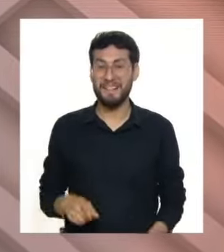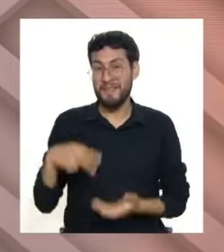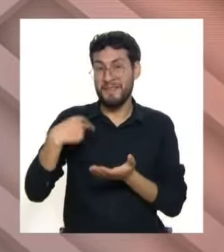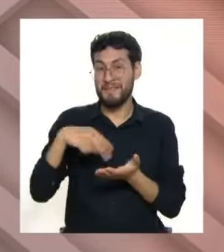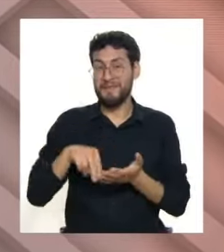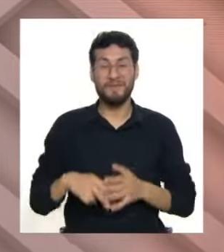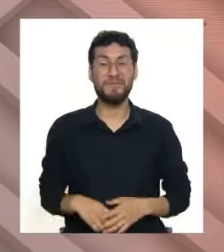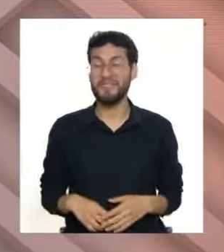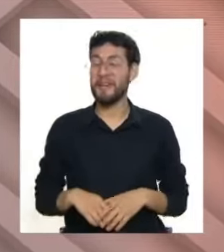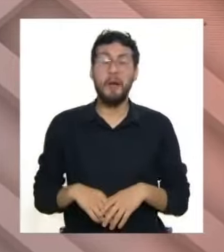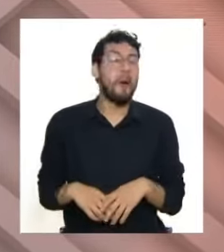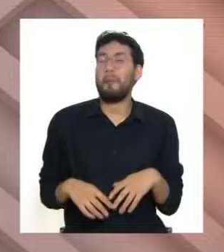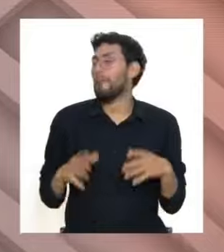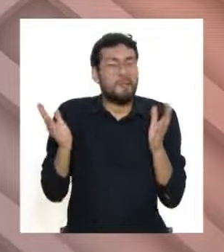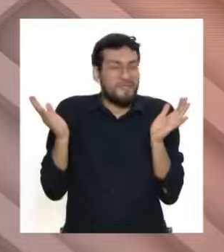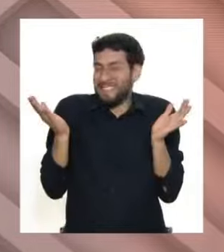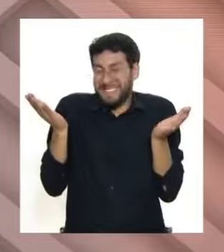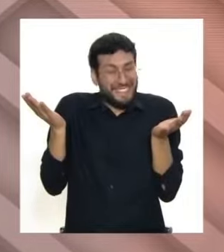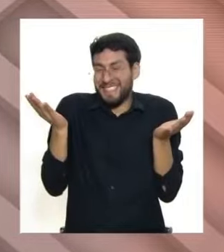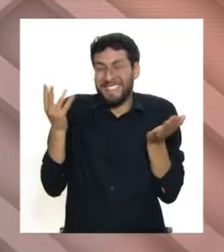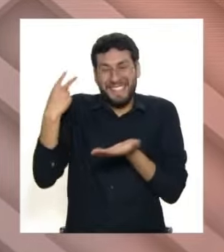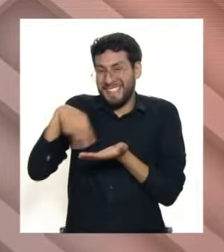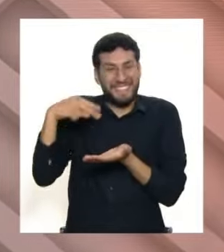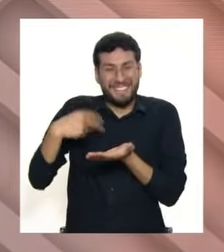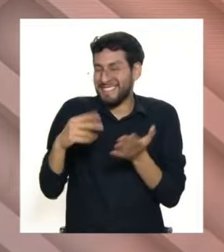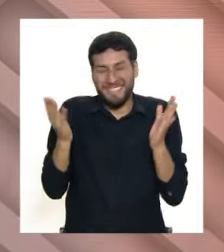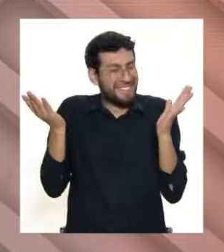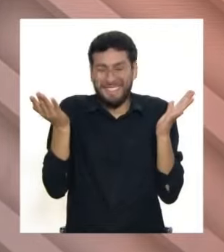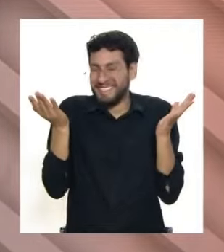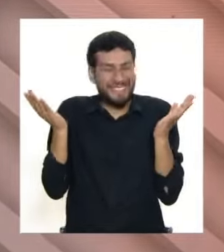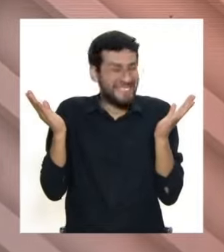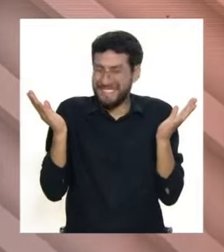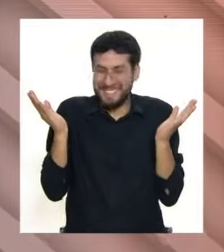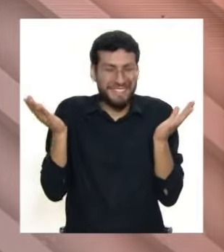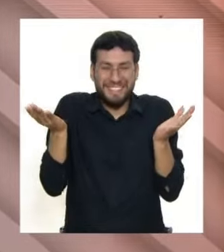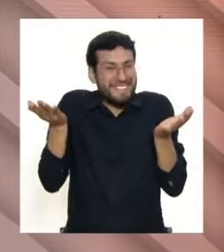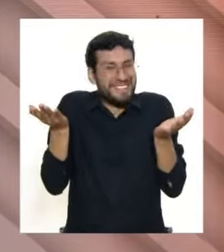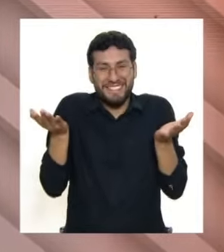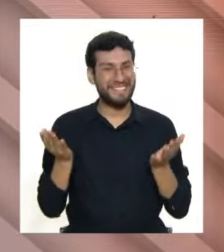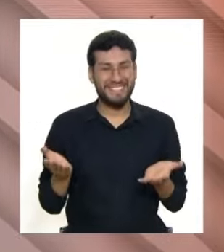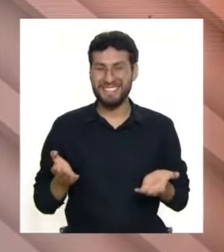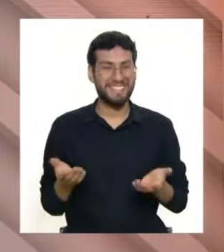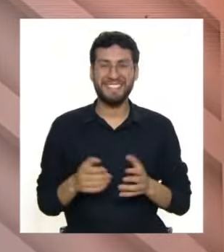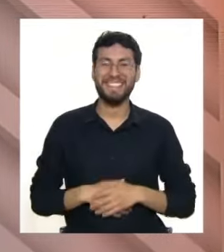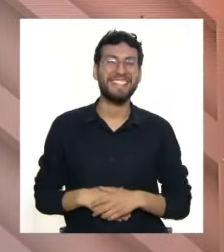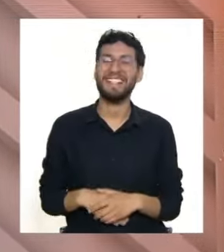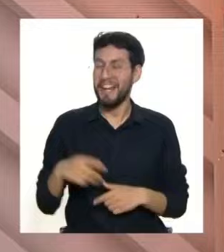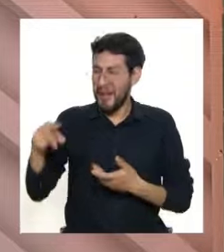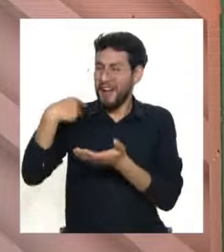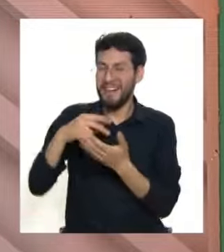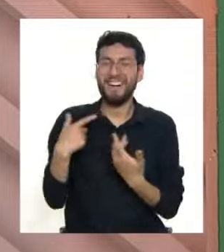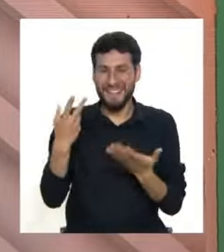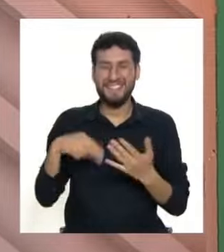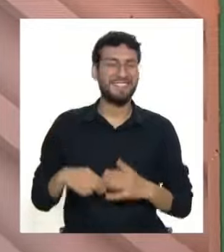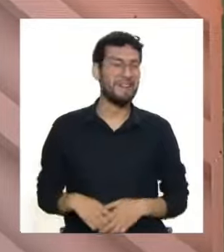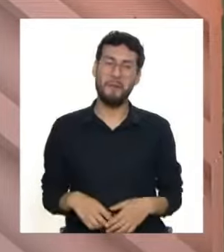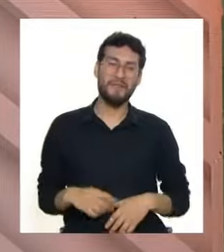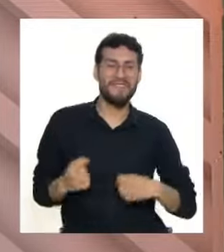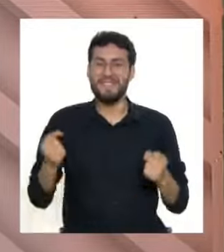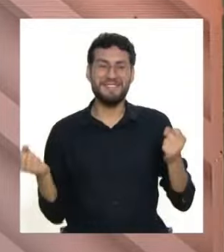bailar los distintos ritmos que se bailan en nuestra selva? Que lo demuestre, ñañito. Demuestra, ñañito, tus dotes. A ver,